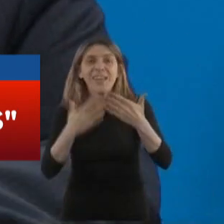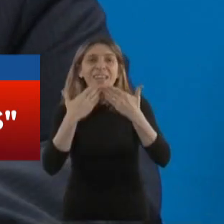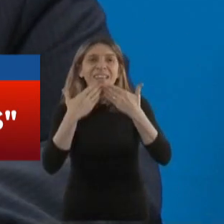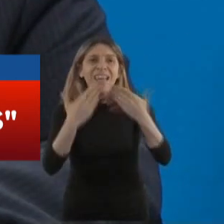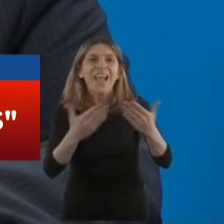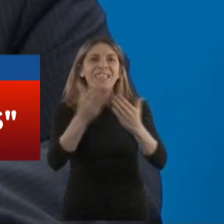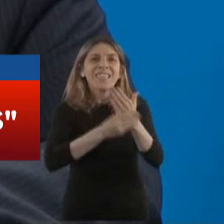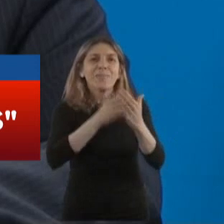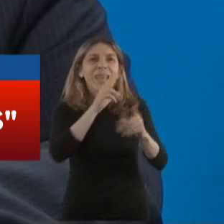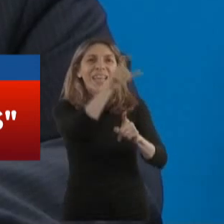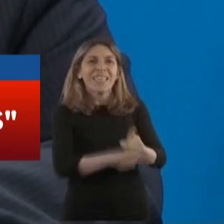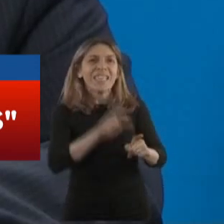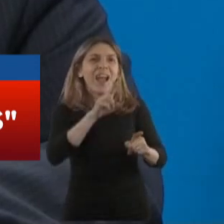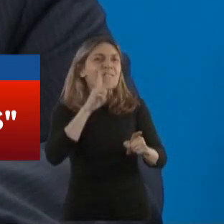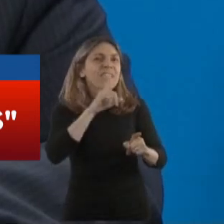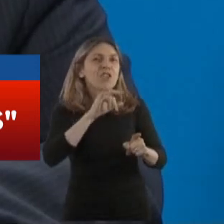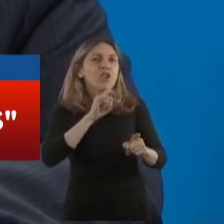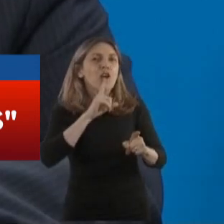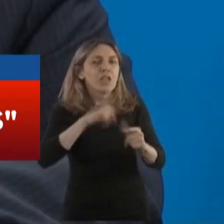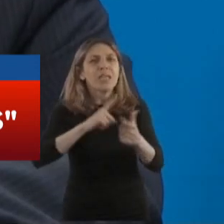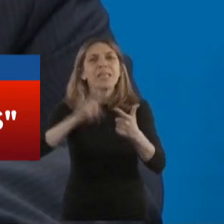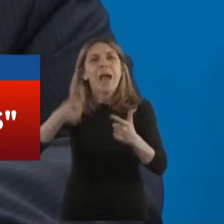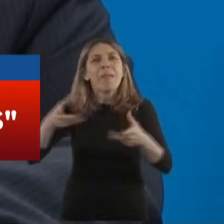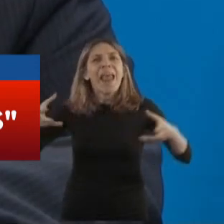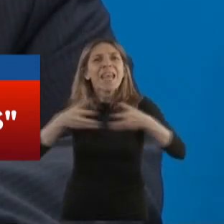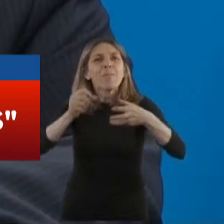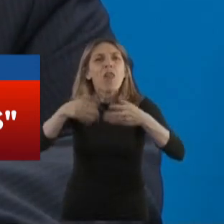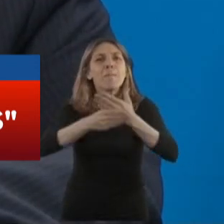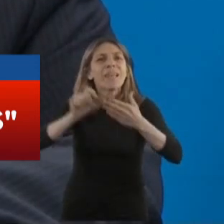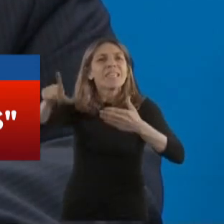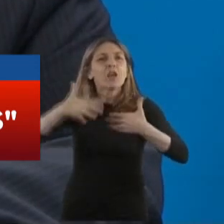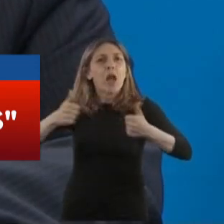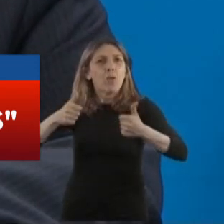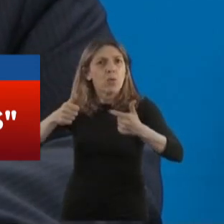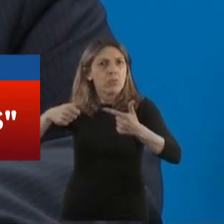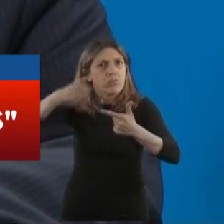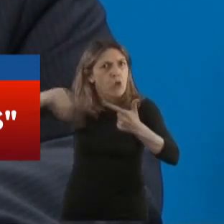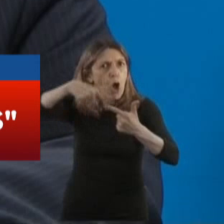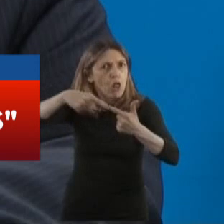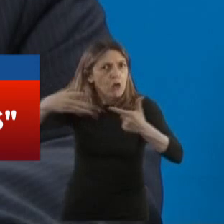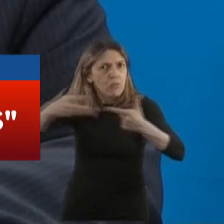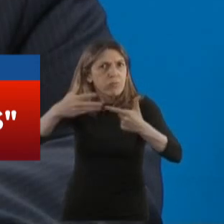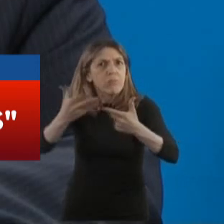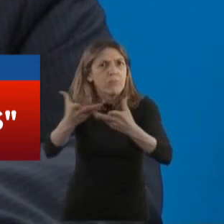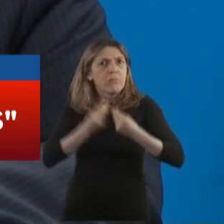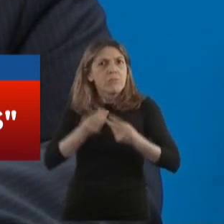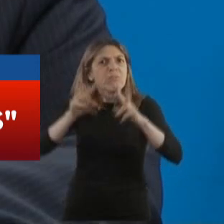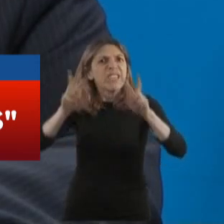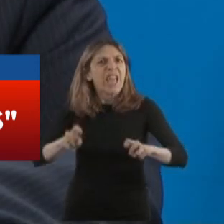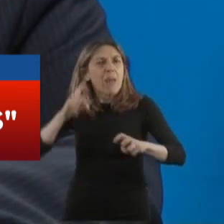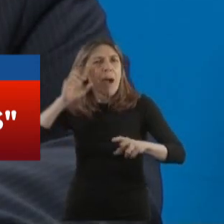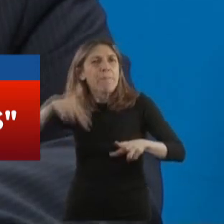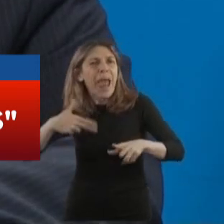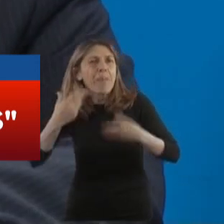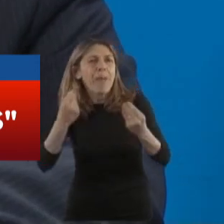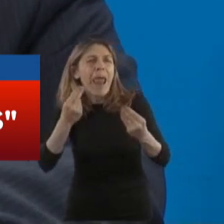los agradecimientos a la ministra Bisotti y al equipo del Ministerio de Salud por la colaboración con la política de precios que quiere llevar adelante